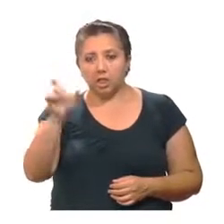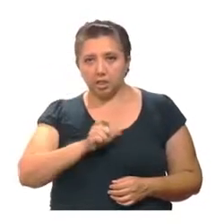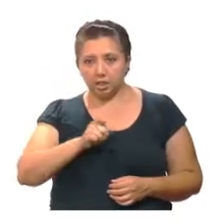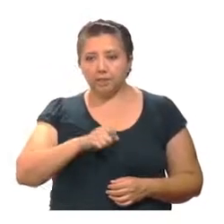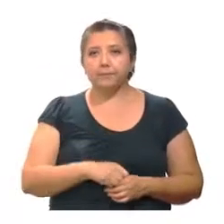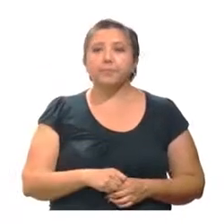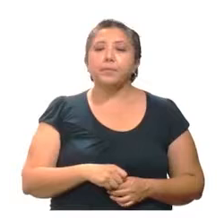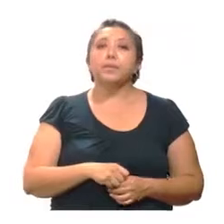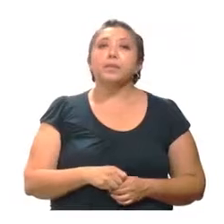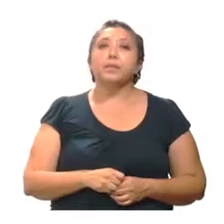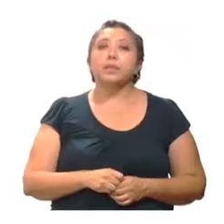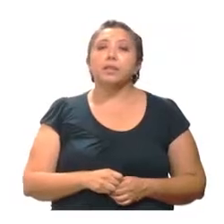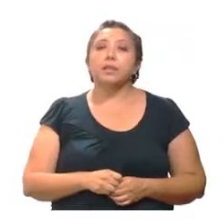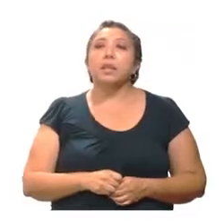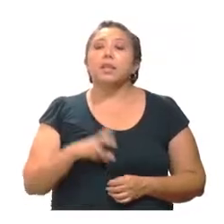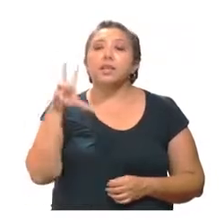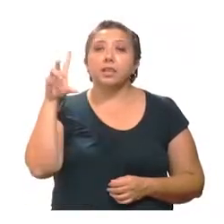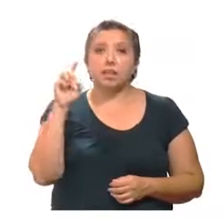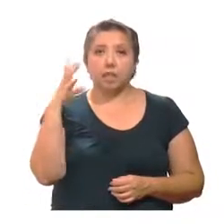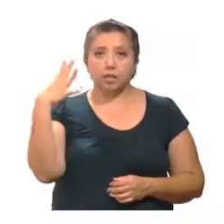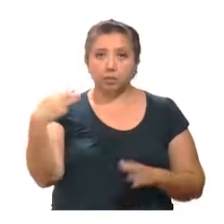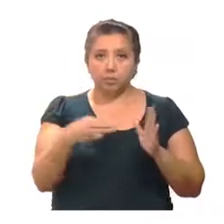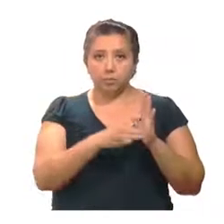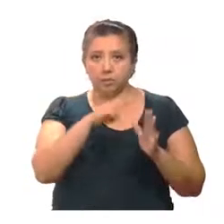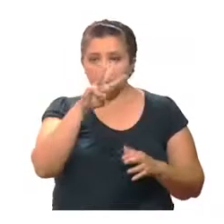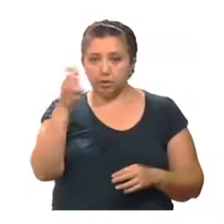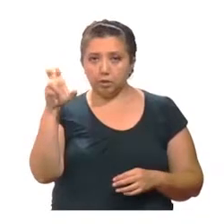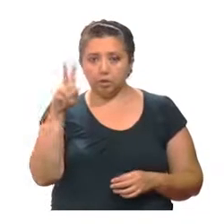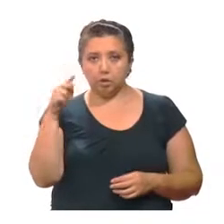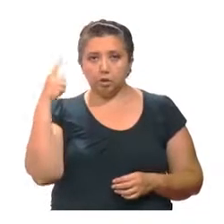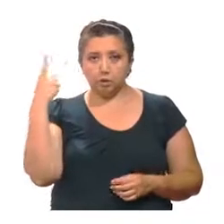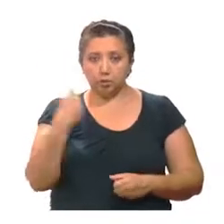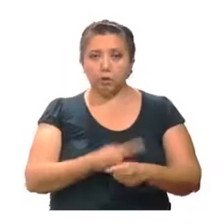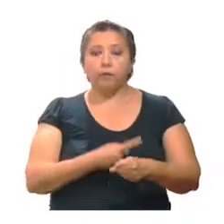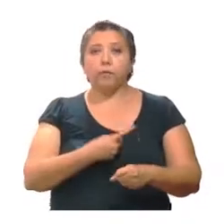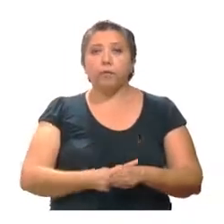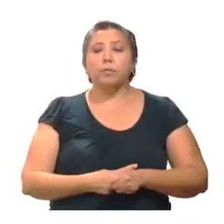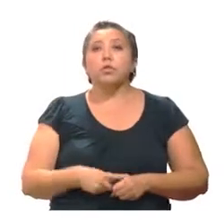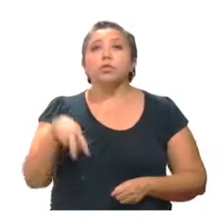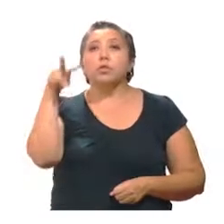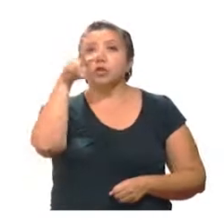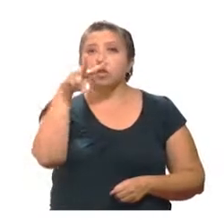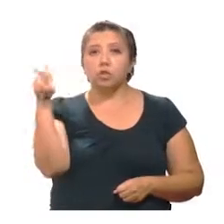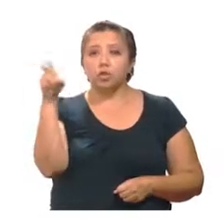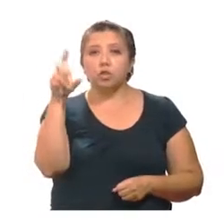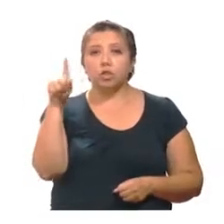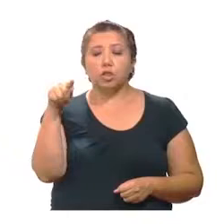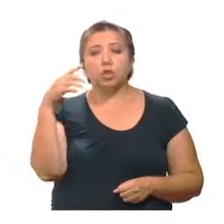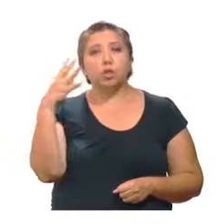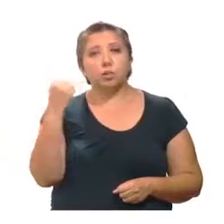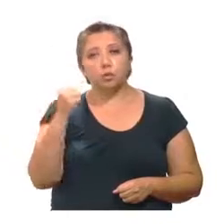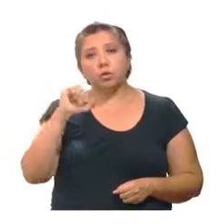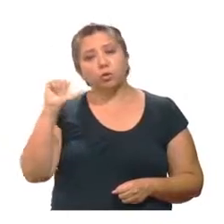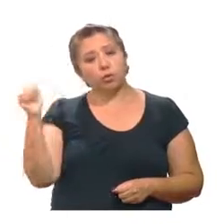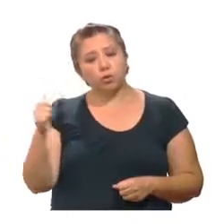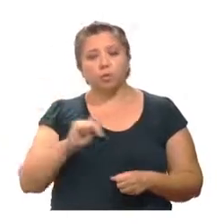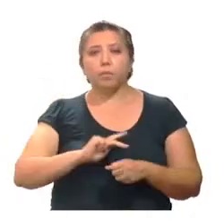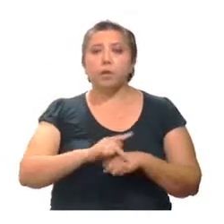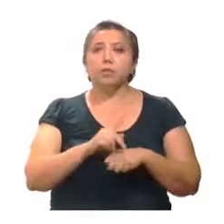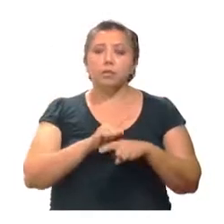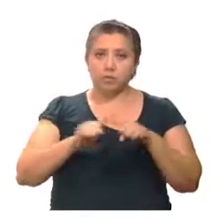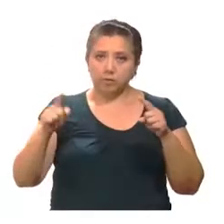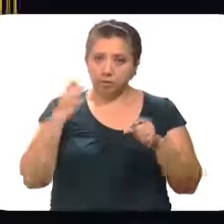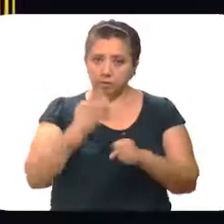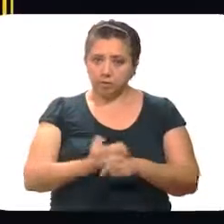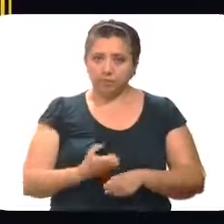Tzucacab. De los 34.381 casos positivos, 279 son de otro país u otro